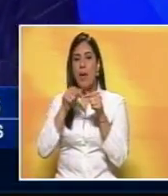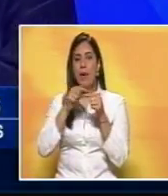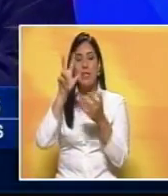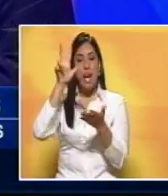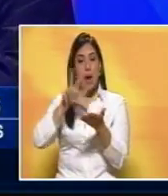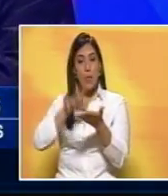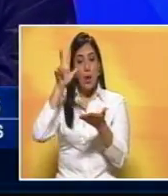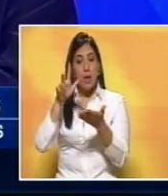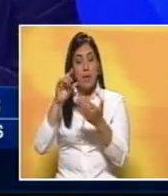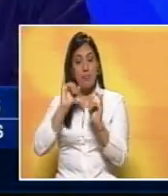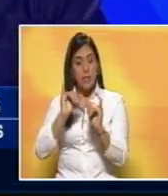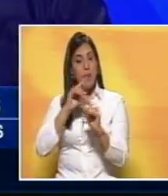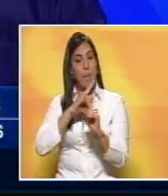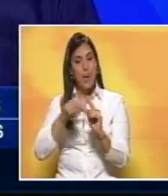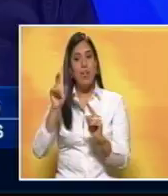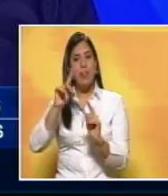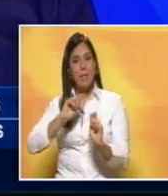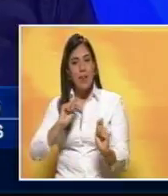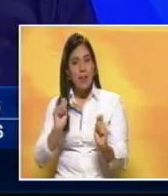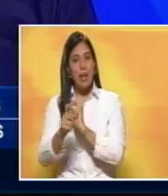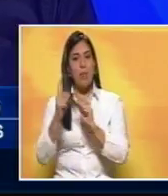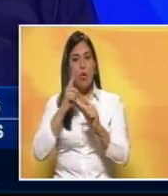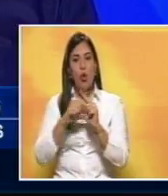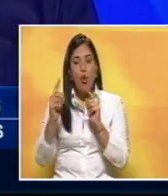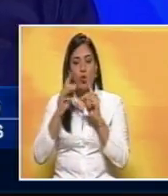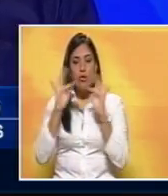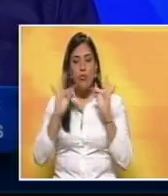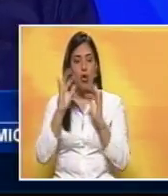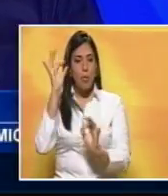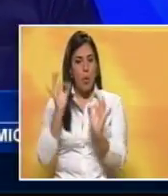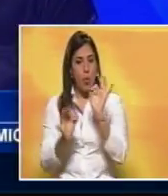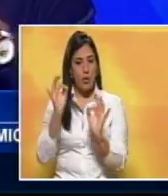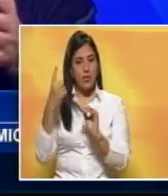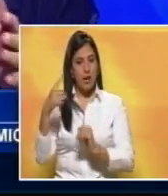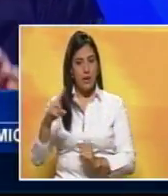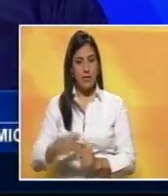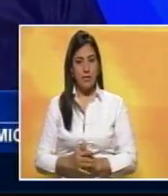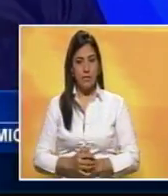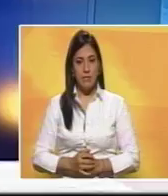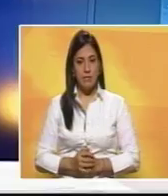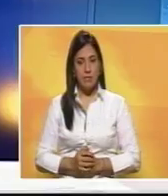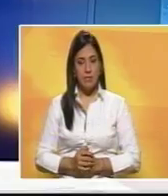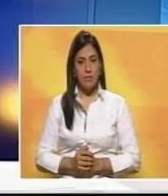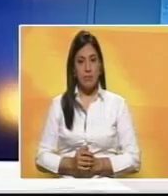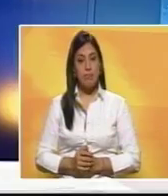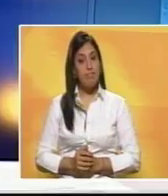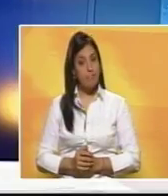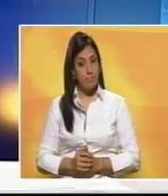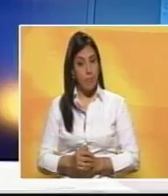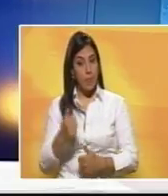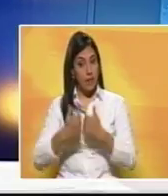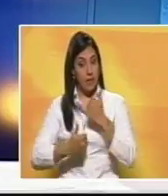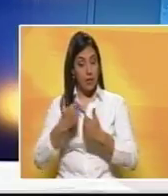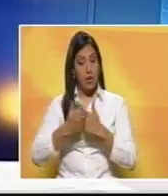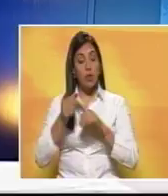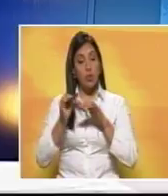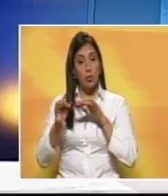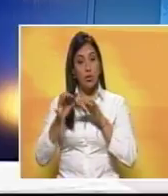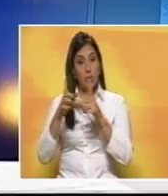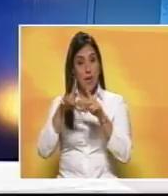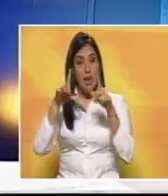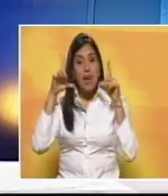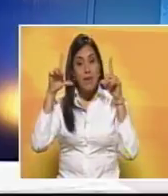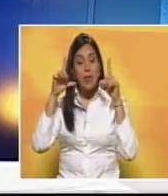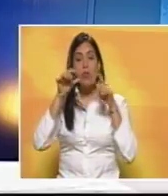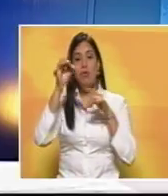la aprobación de las mismas, sino la reforma de otros instrumentos jurídicos ya existentes. El candidato a la alcaldía Municipio